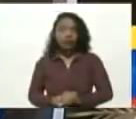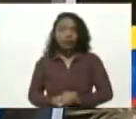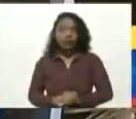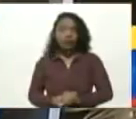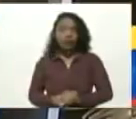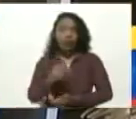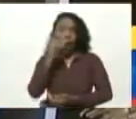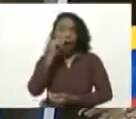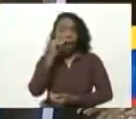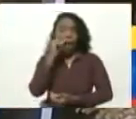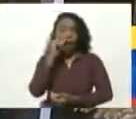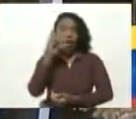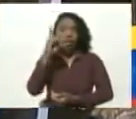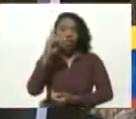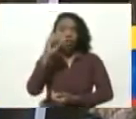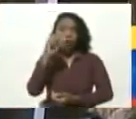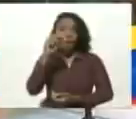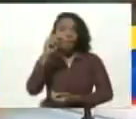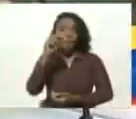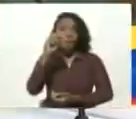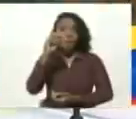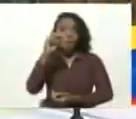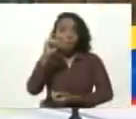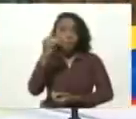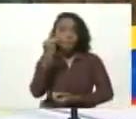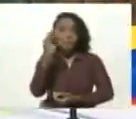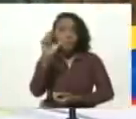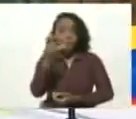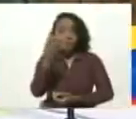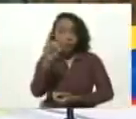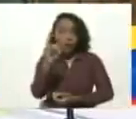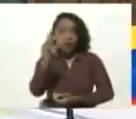Domingo Hernández Lares.